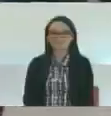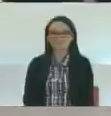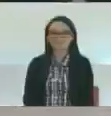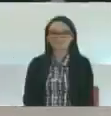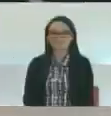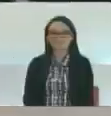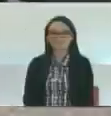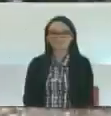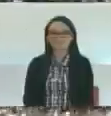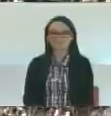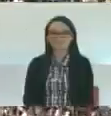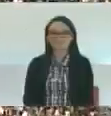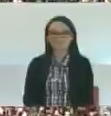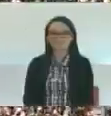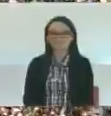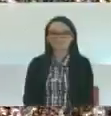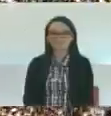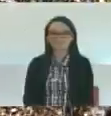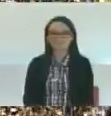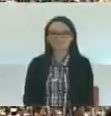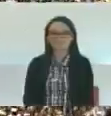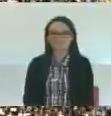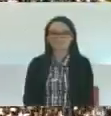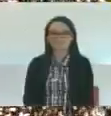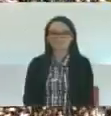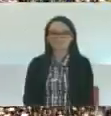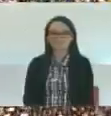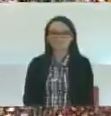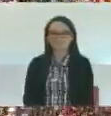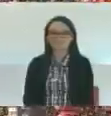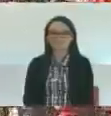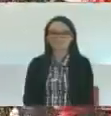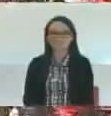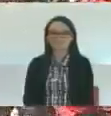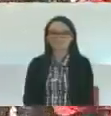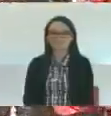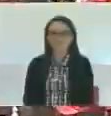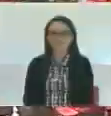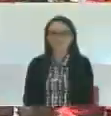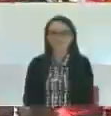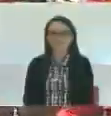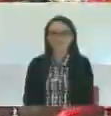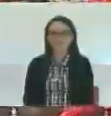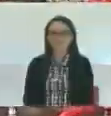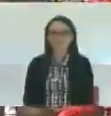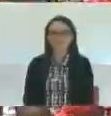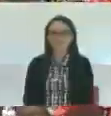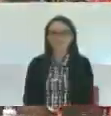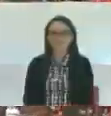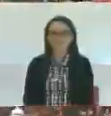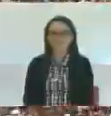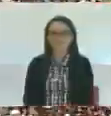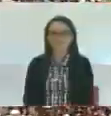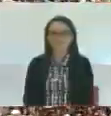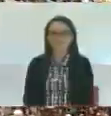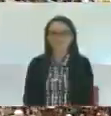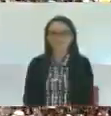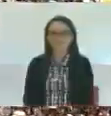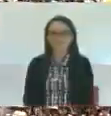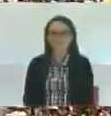la dos, la tres! ¡Que siendo abogado, presagiando tempestad, con fe y razón, henchido de emoción,